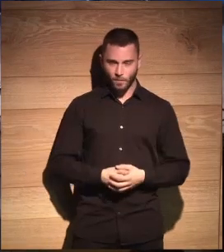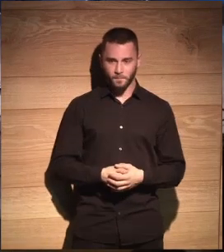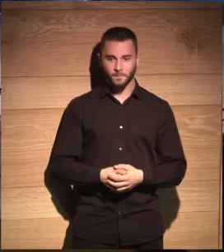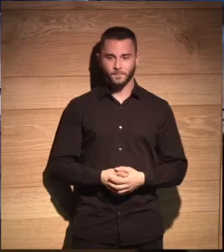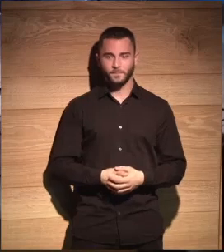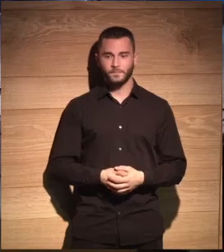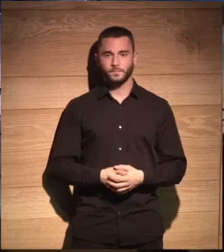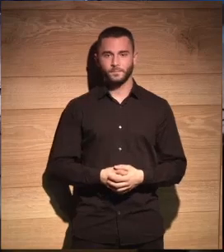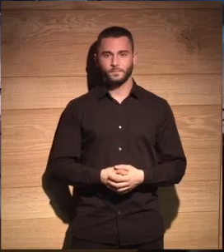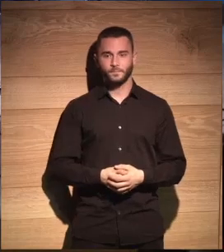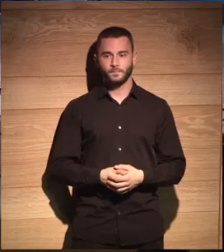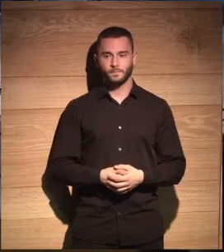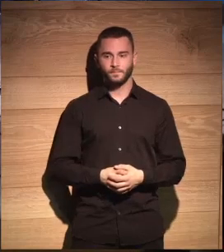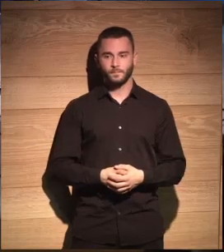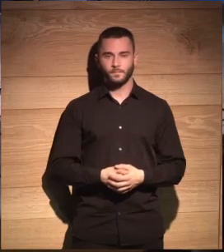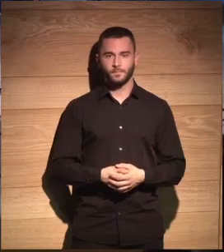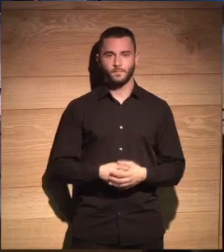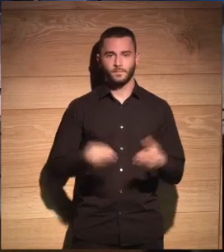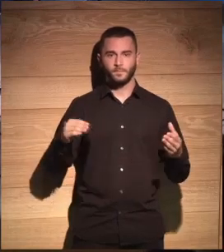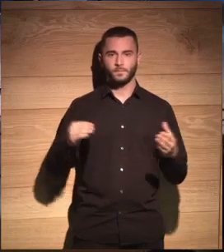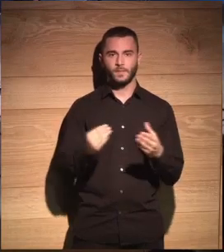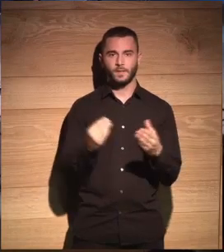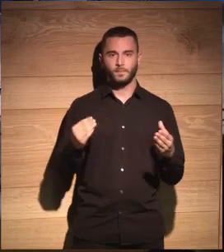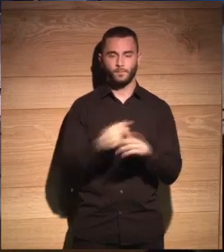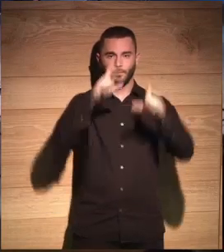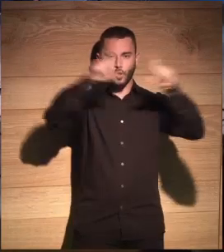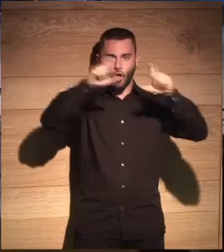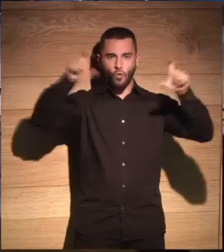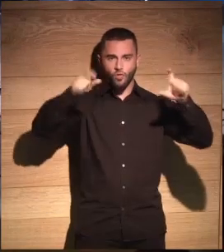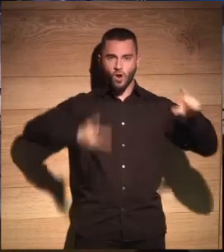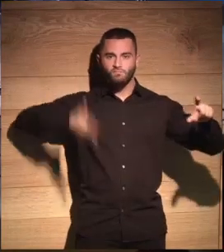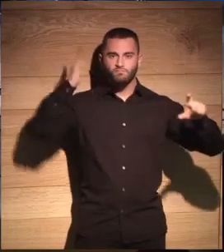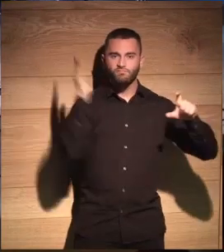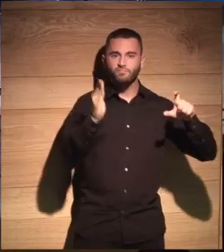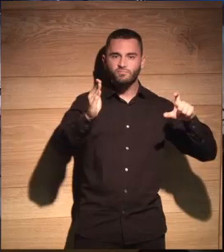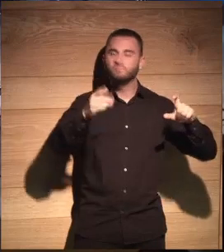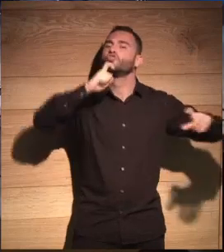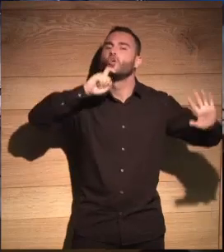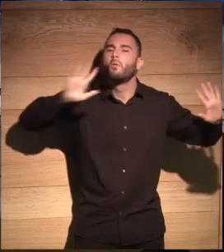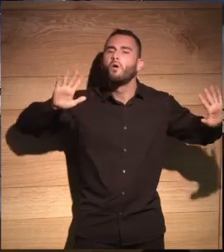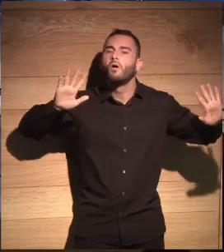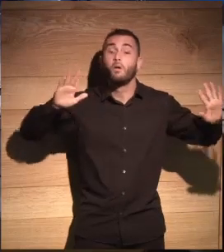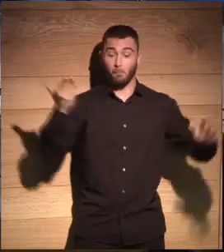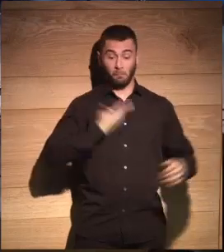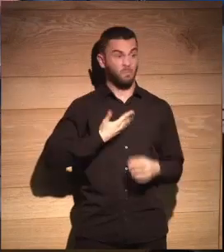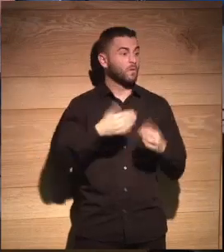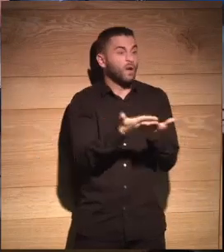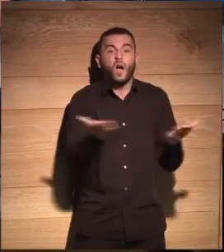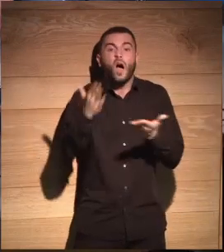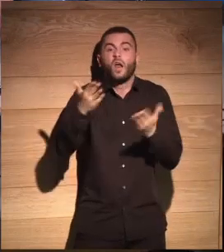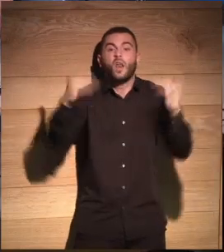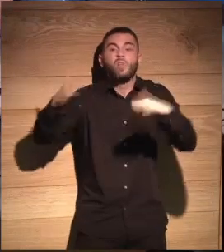punto la producción de Telltale los ha influido? A ninguno. O sea, quiero decir, no ha